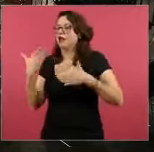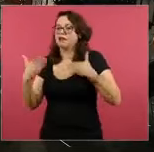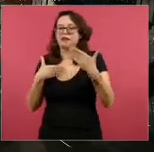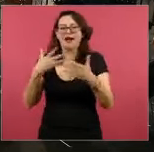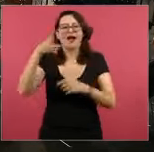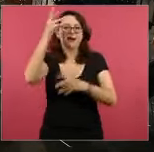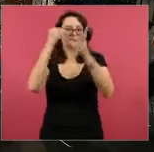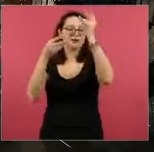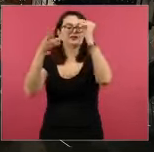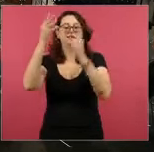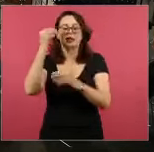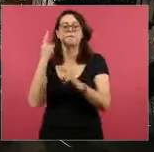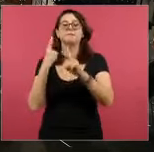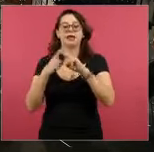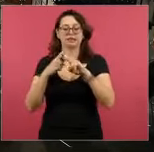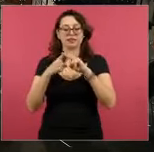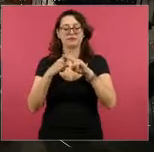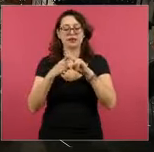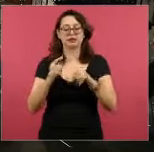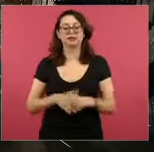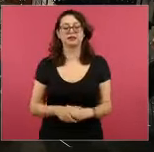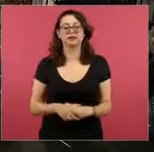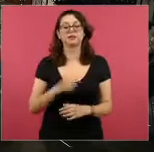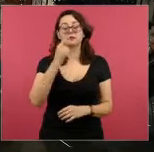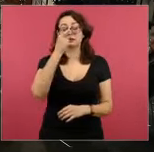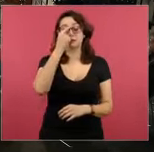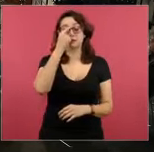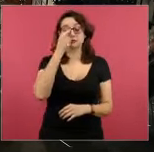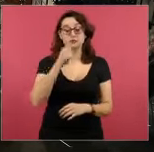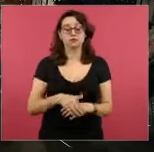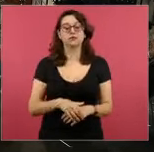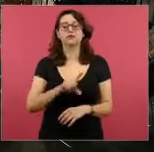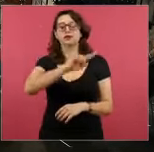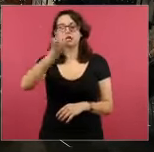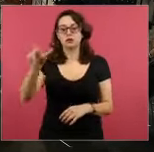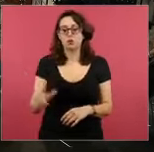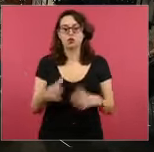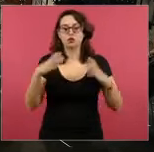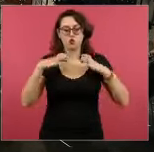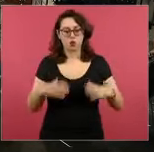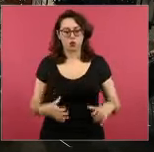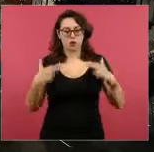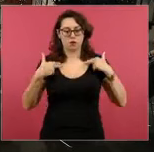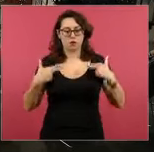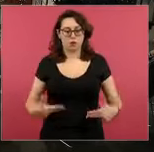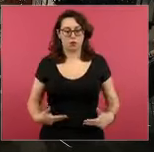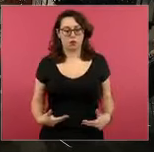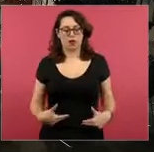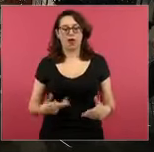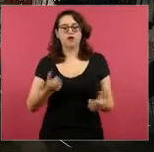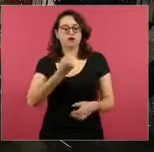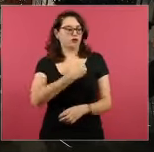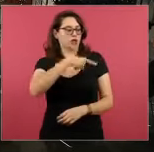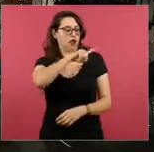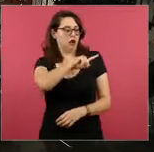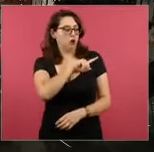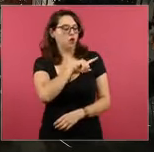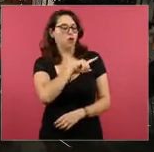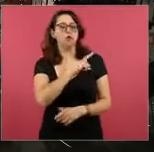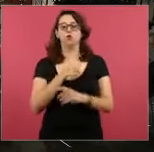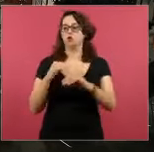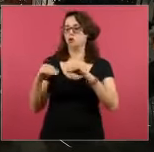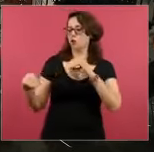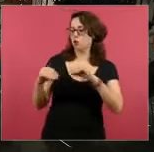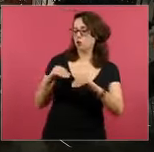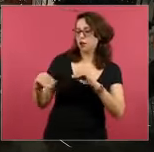para la vida. Después tenemos los conocimientos de qué va a aprender sobre el cuerpo humano, la salud y la motricidad. Todos somos